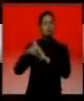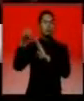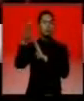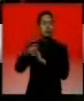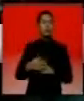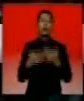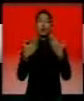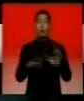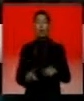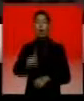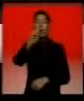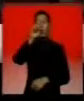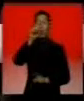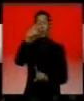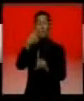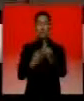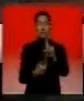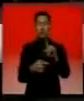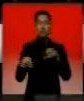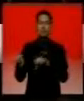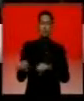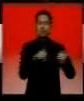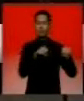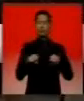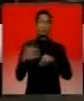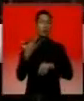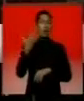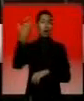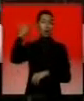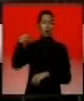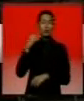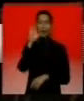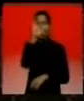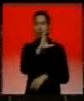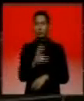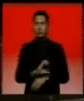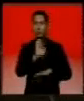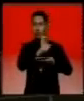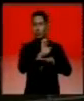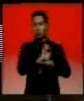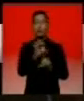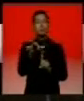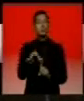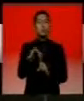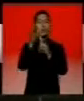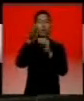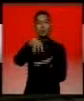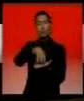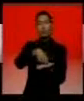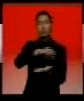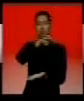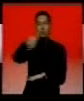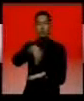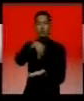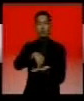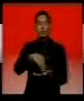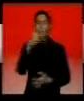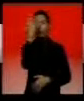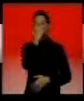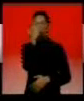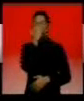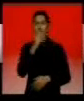primer mes de lo que fue este terremoto de 7.8 grados en la costa ecuatoriana, especialmente en las provincias de Manabí y Esmeraldas.